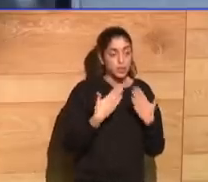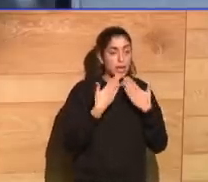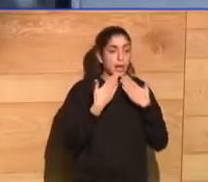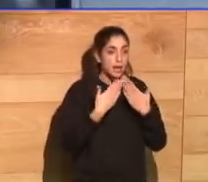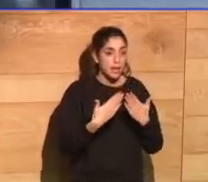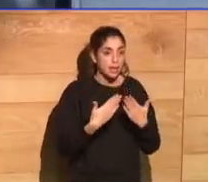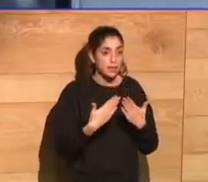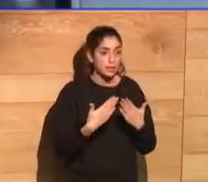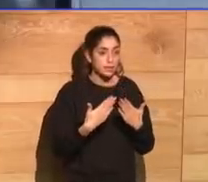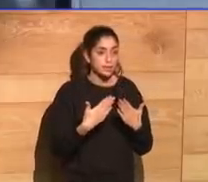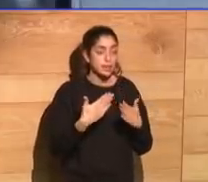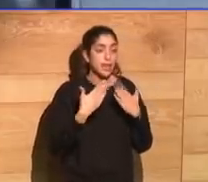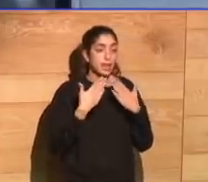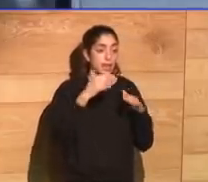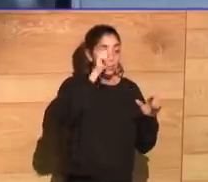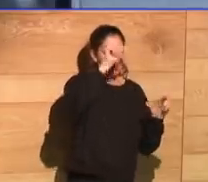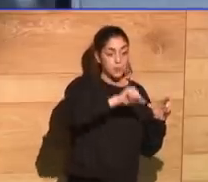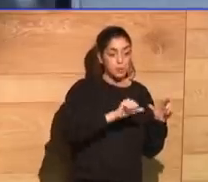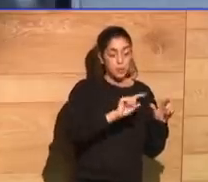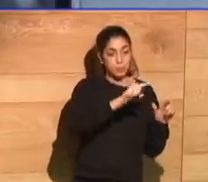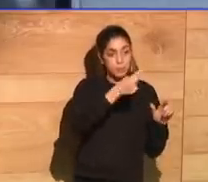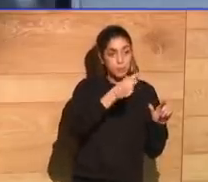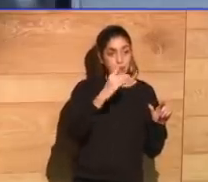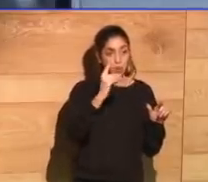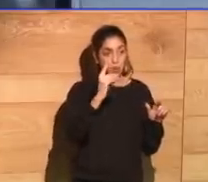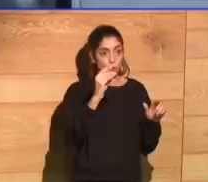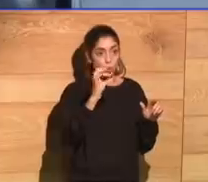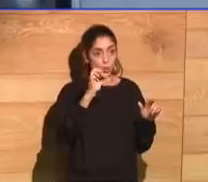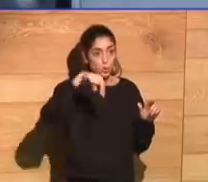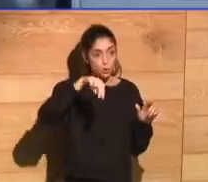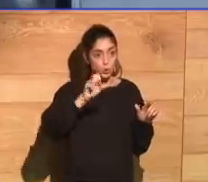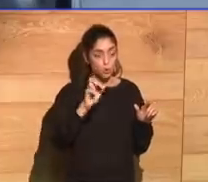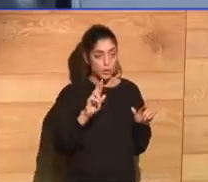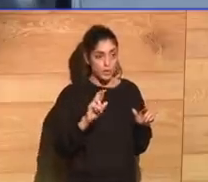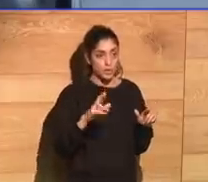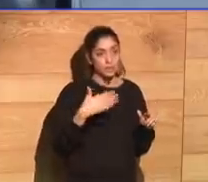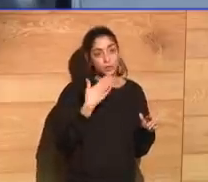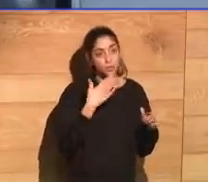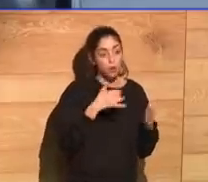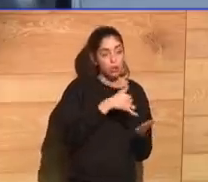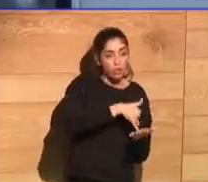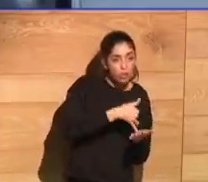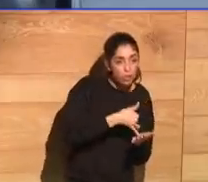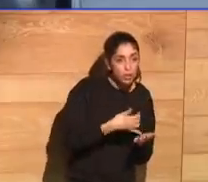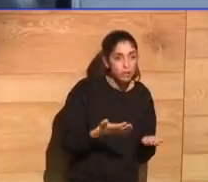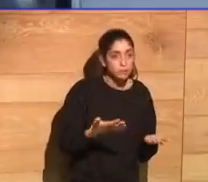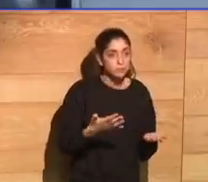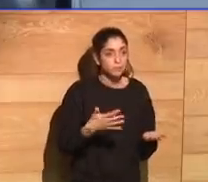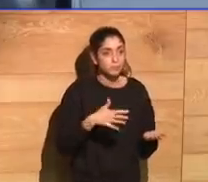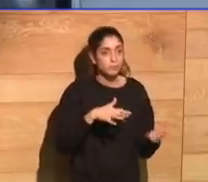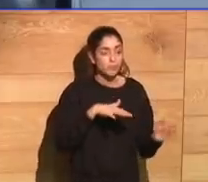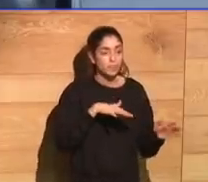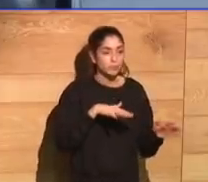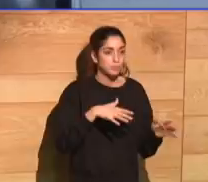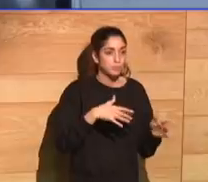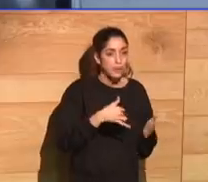la primera de Donner. Pero no sucedió así. Se consideraba un poco hipertrofiada, muy titubeante